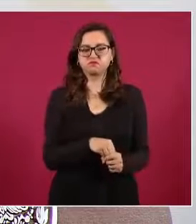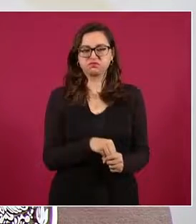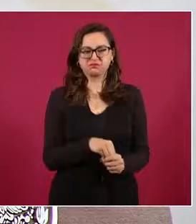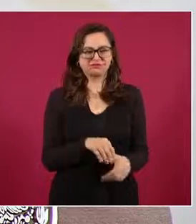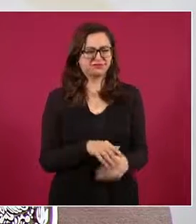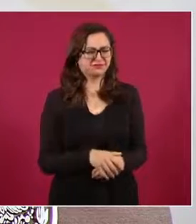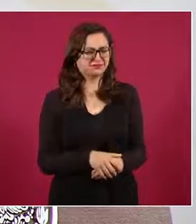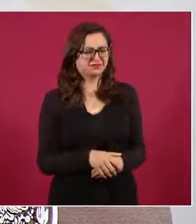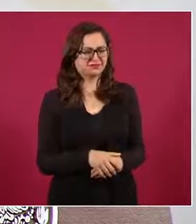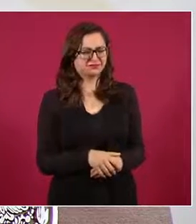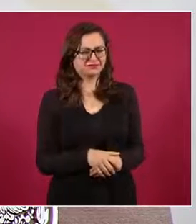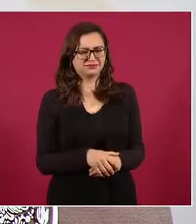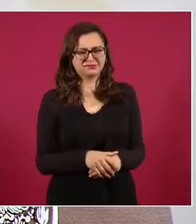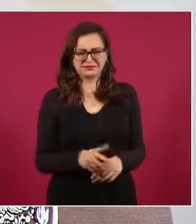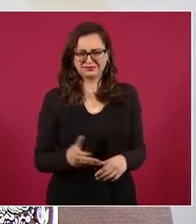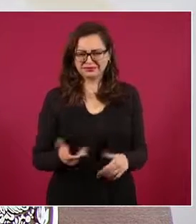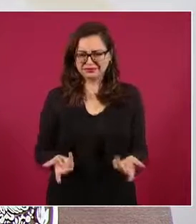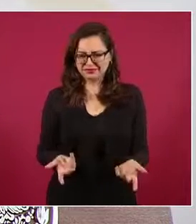fácil,